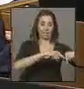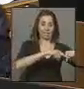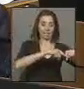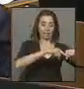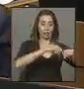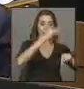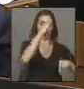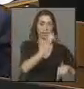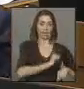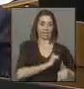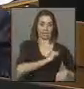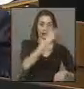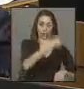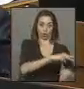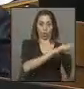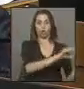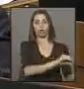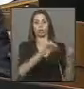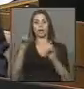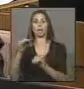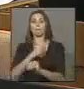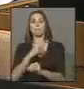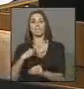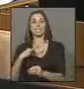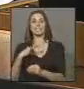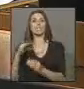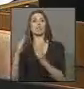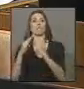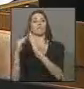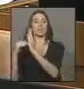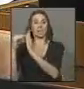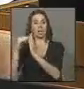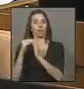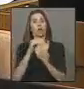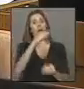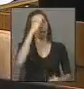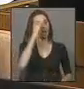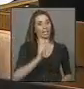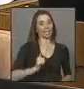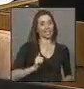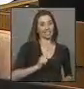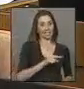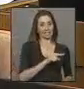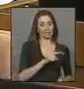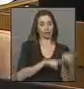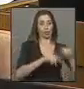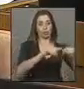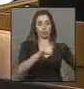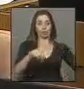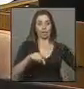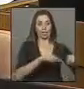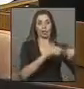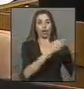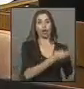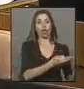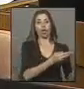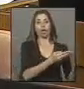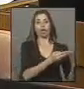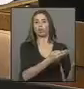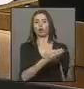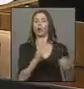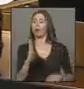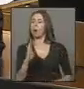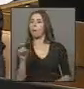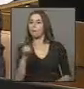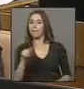por parte del Ejército y la devolución de los mismos por parte del Ejército, por parte del Ejército, perdón, por